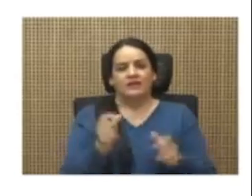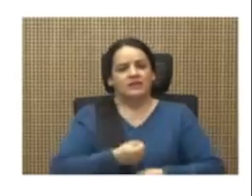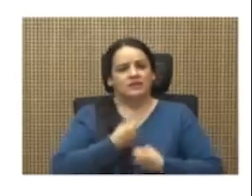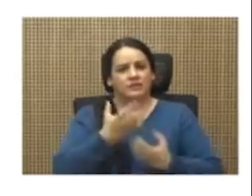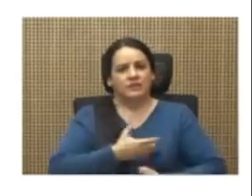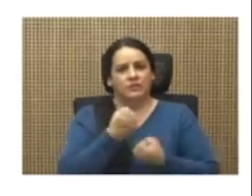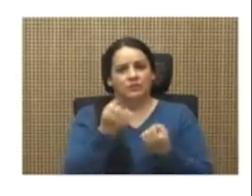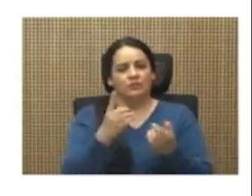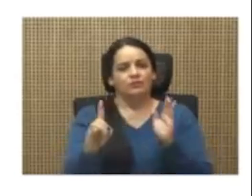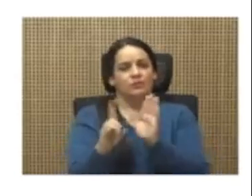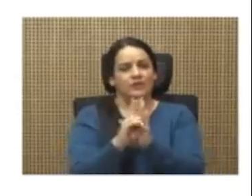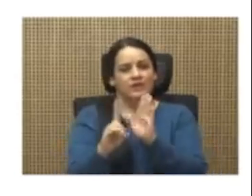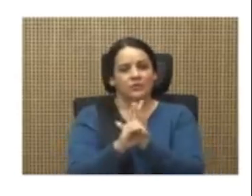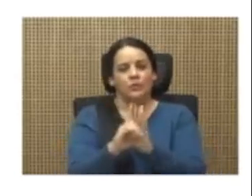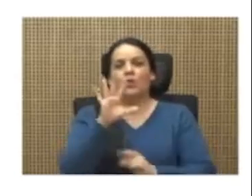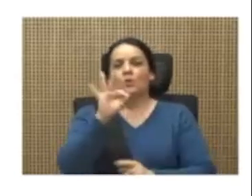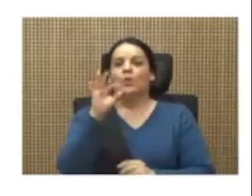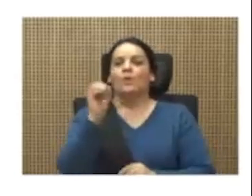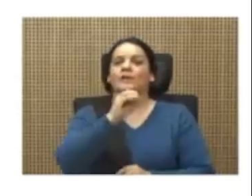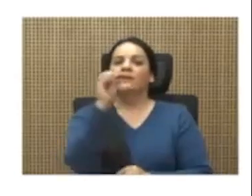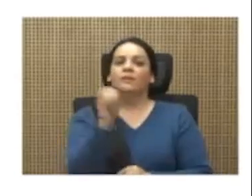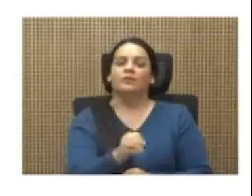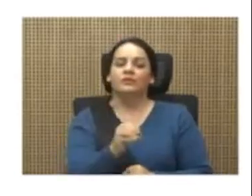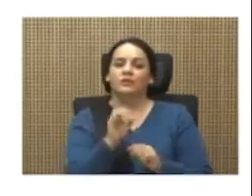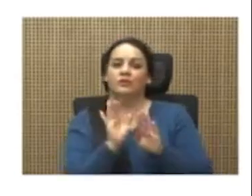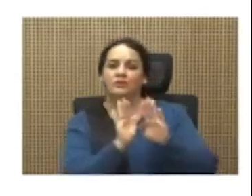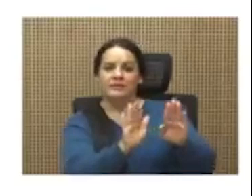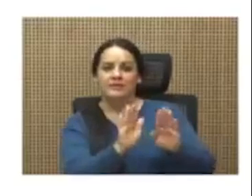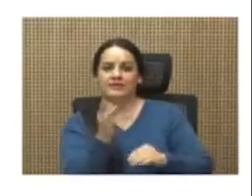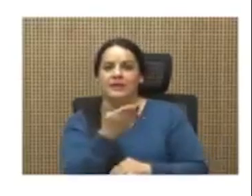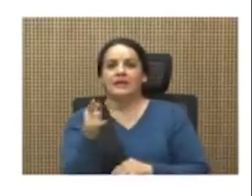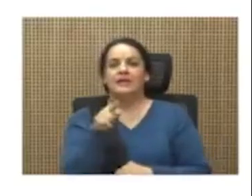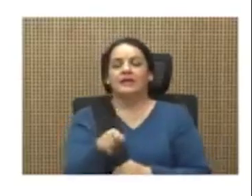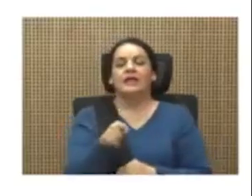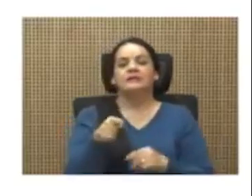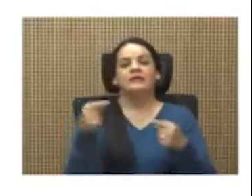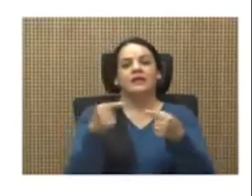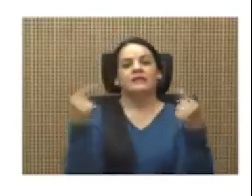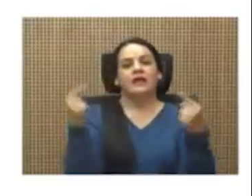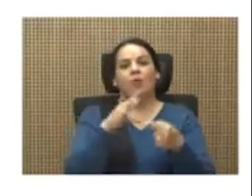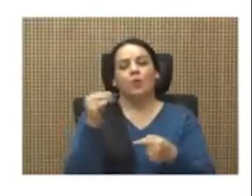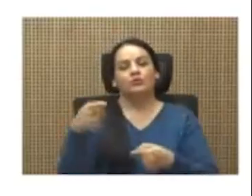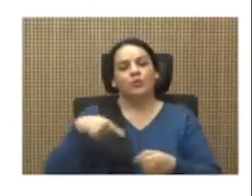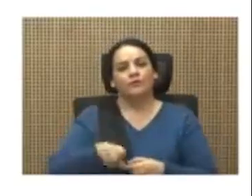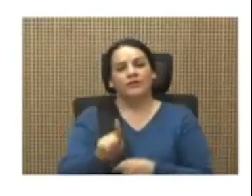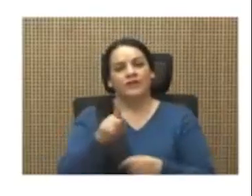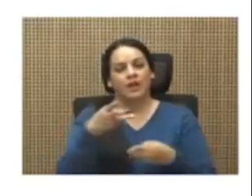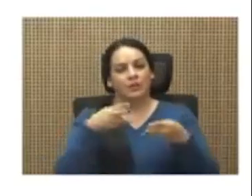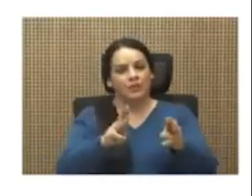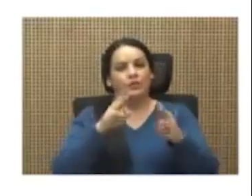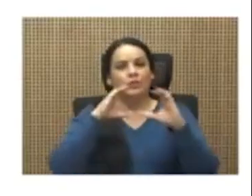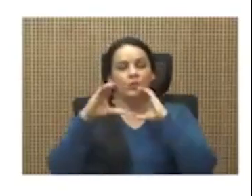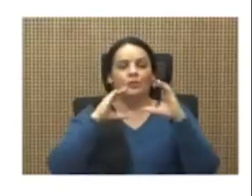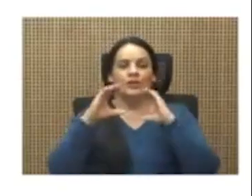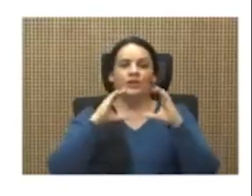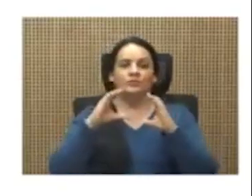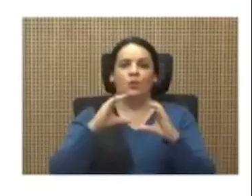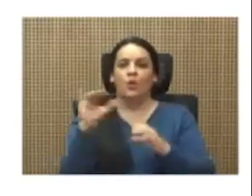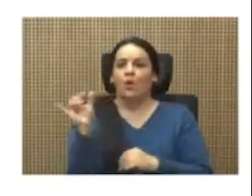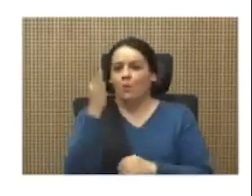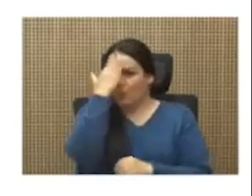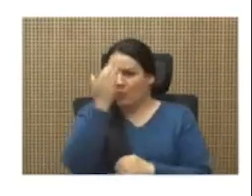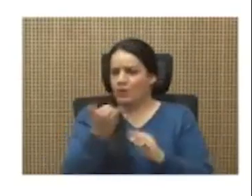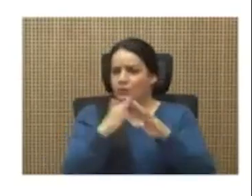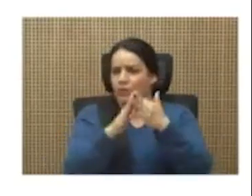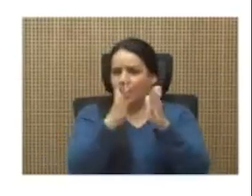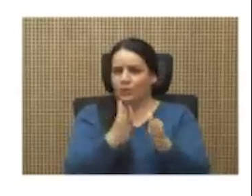un derecho y un 90 por rechaza que se ataque o que se ofenda a los medios de comunicación porque el ciudadano